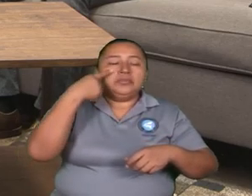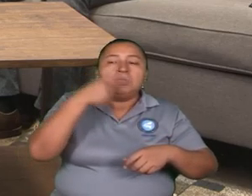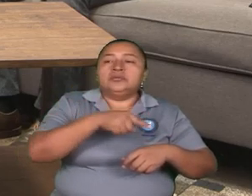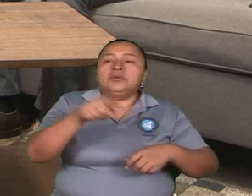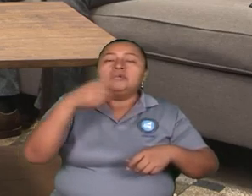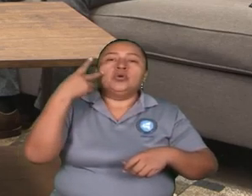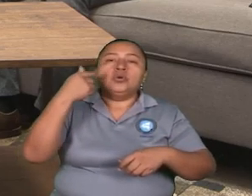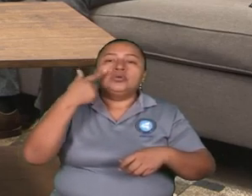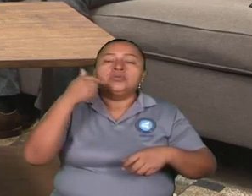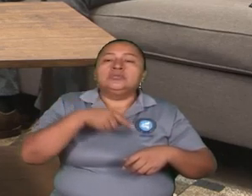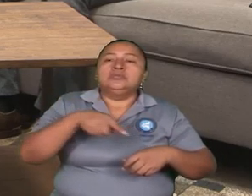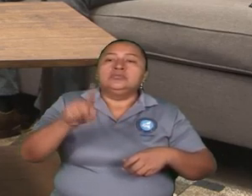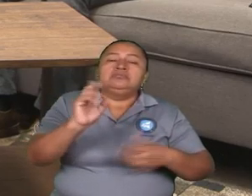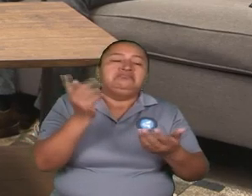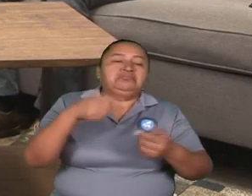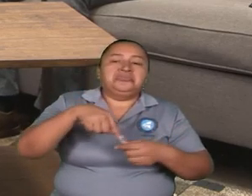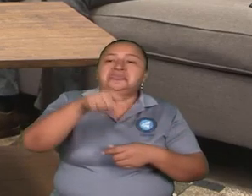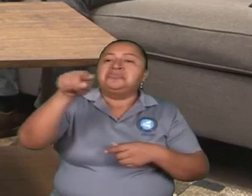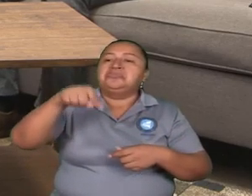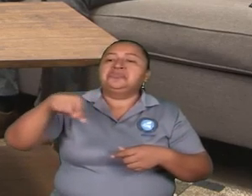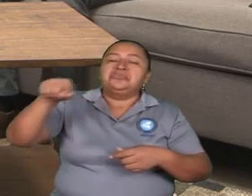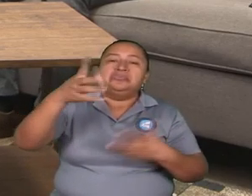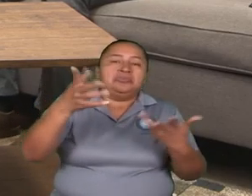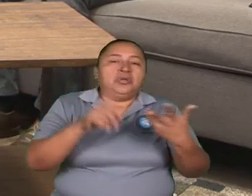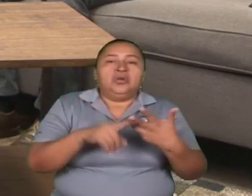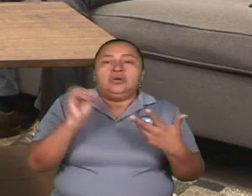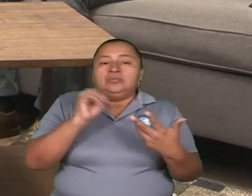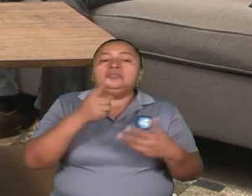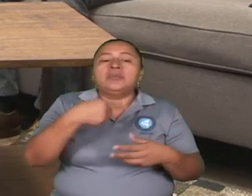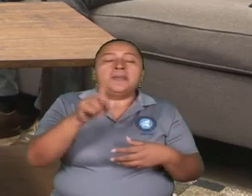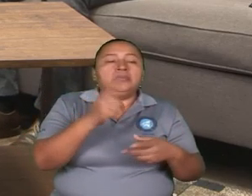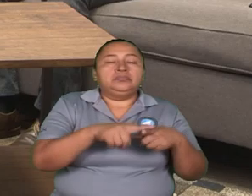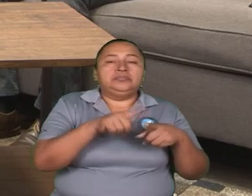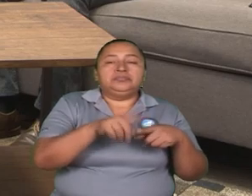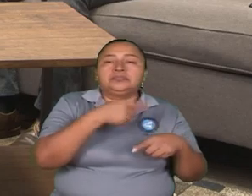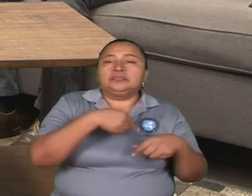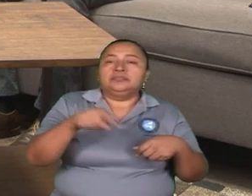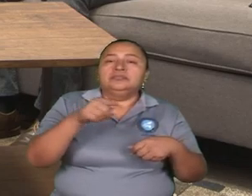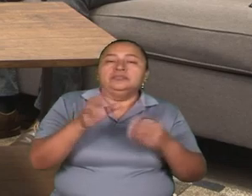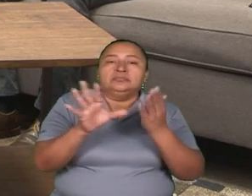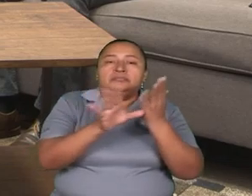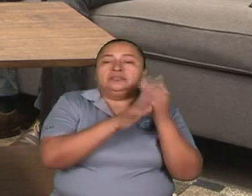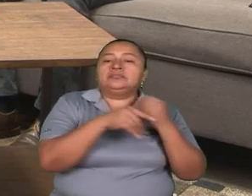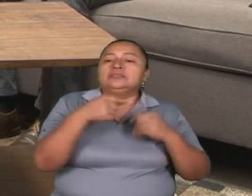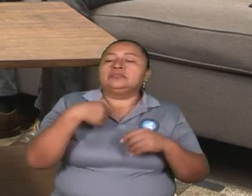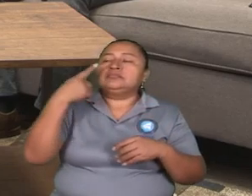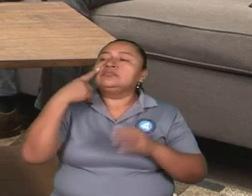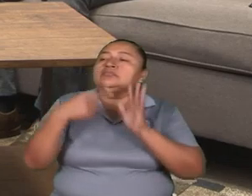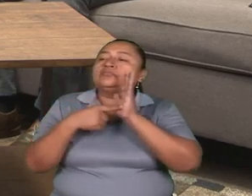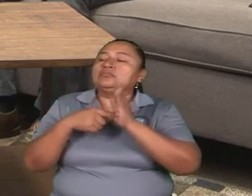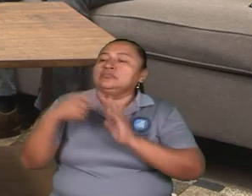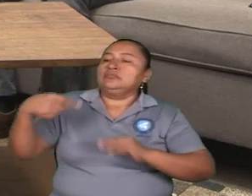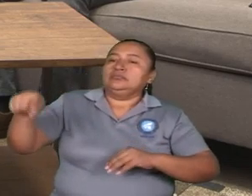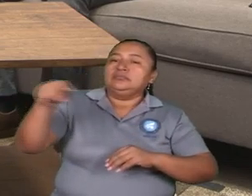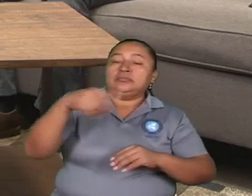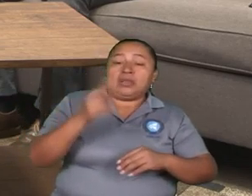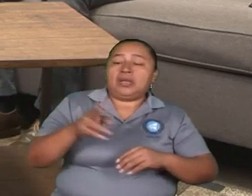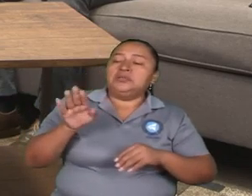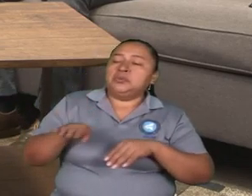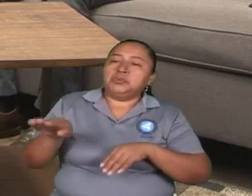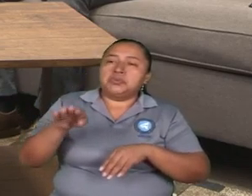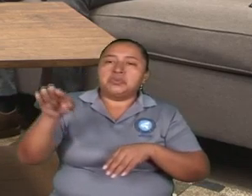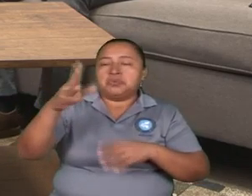a visitar. En este caso, pues podría ser Salvador Allende, podrían ser alguno de los centros de Granada, o podrían ser el León, Masaya, cualquiera